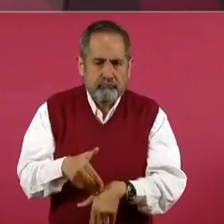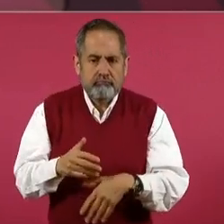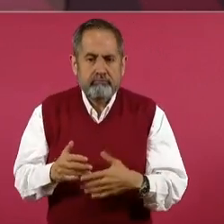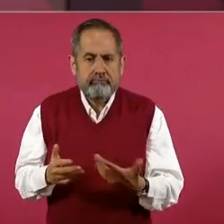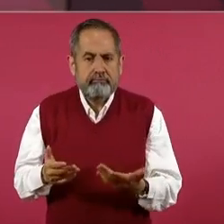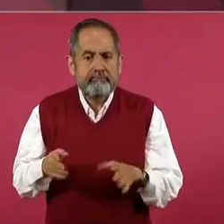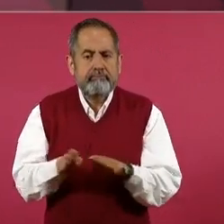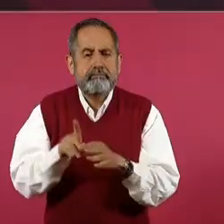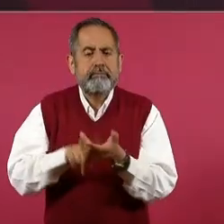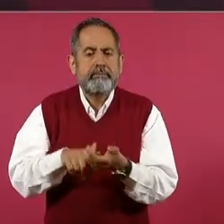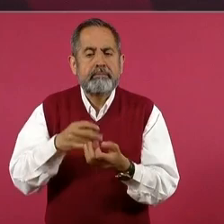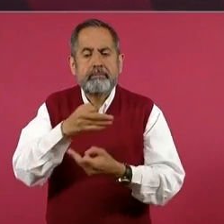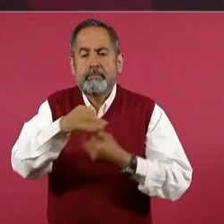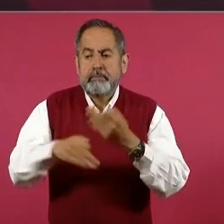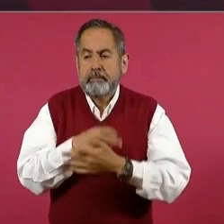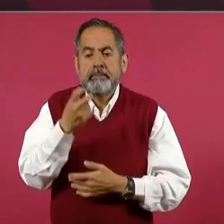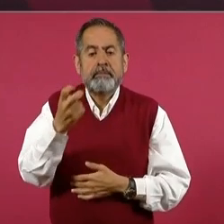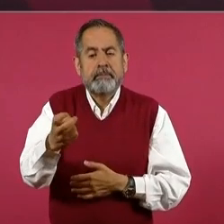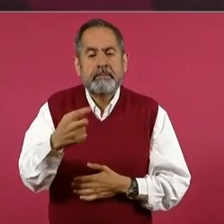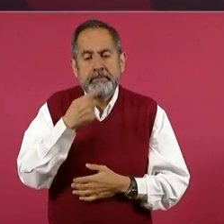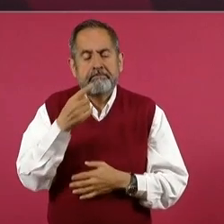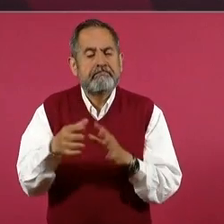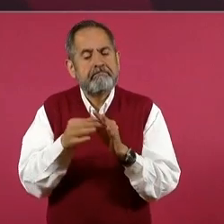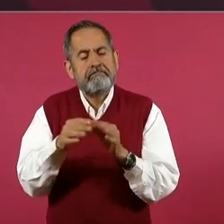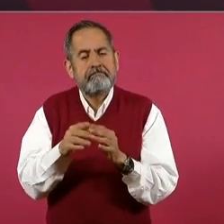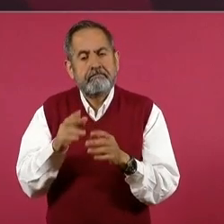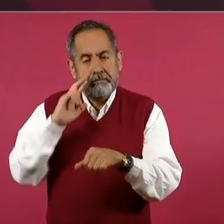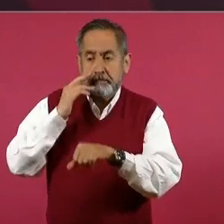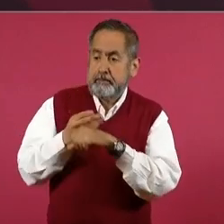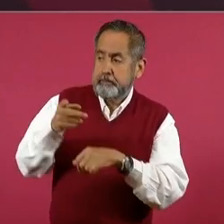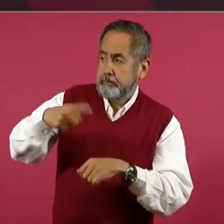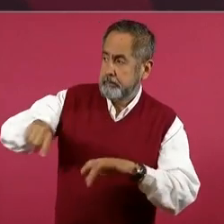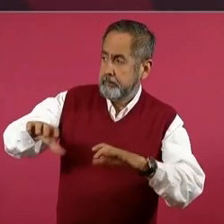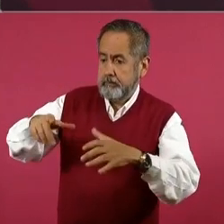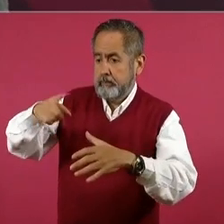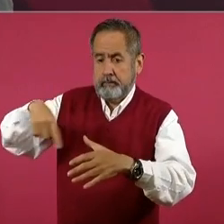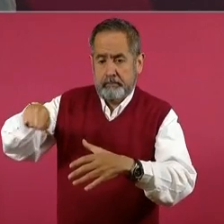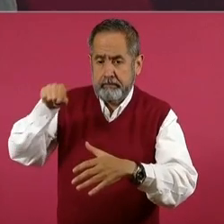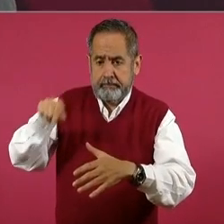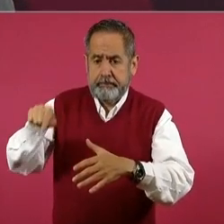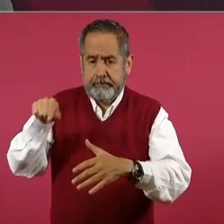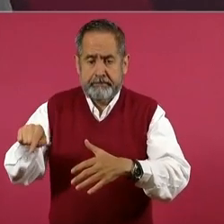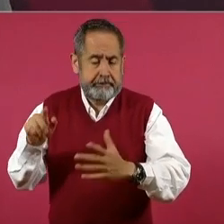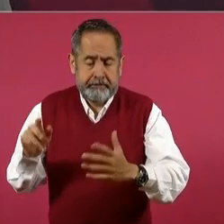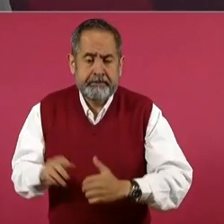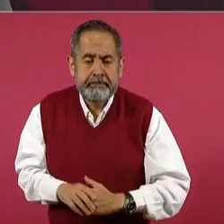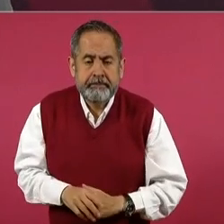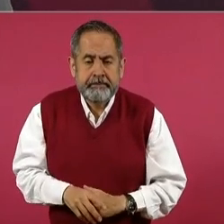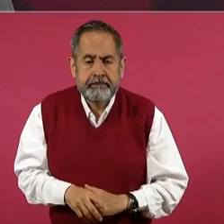eso les va a corresponder a ellos, a